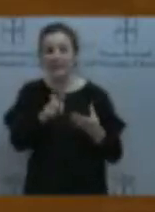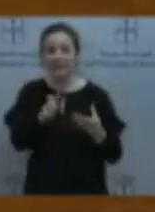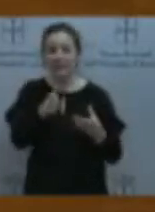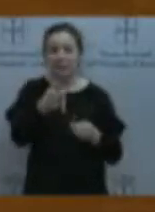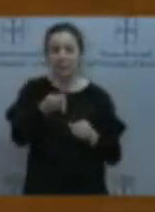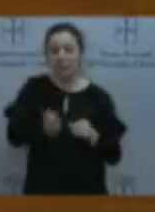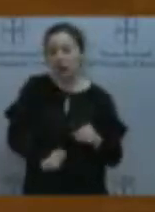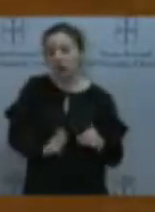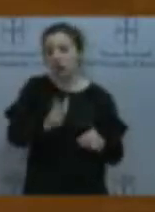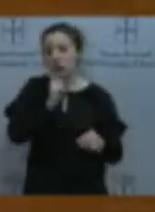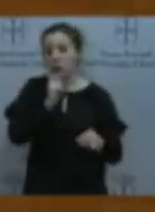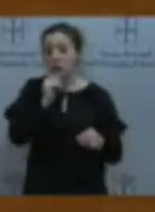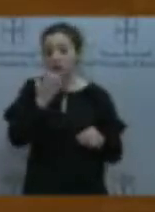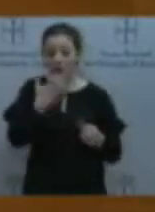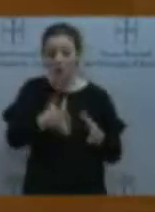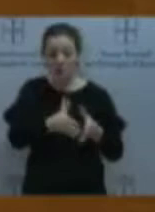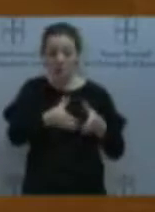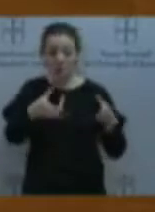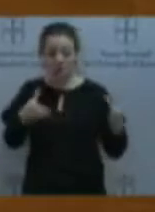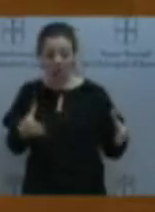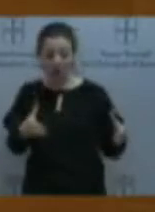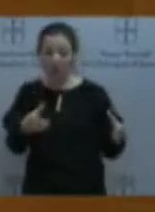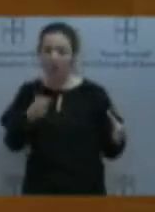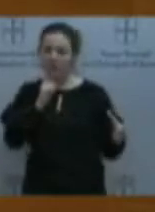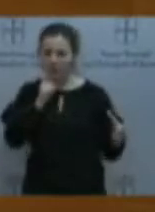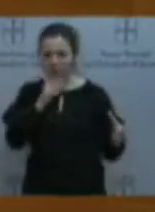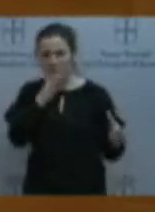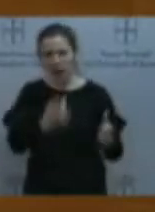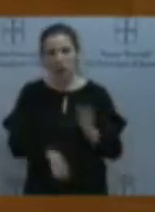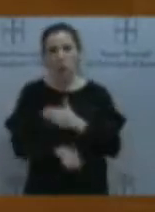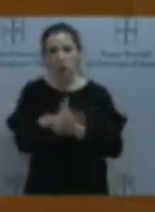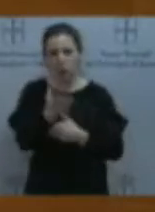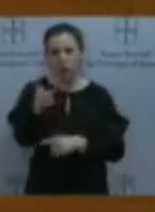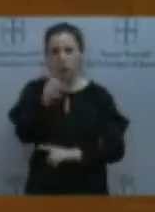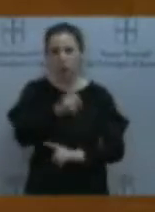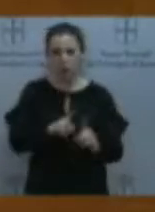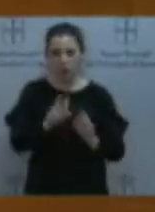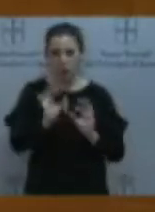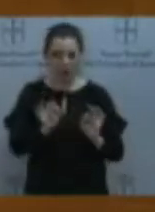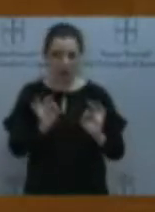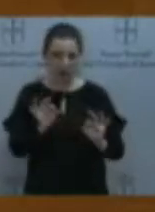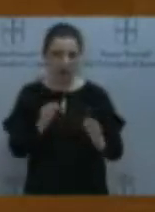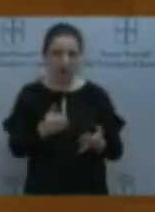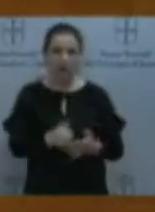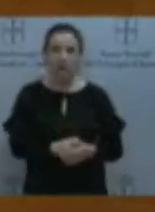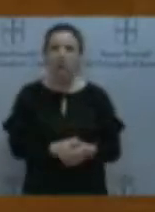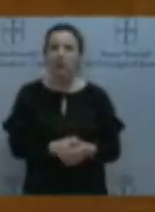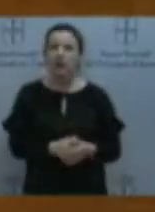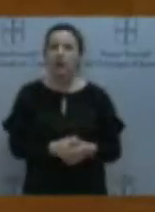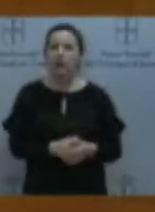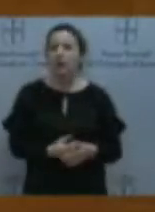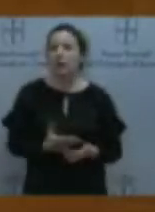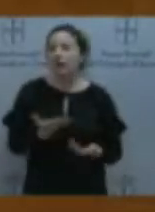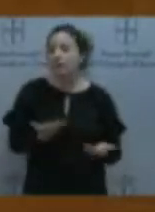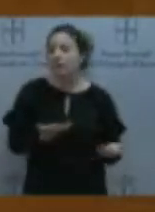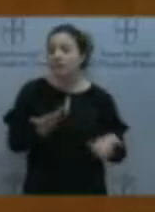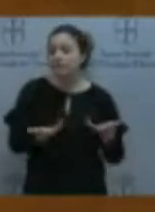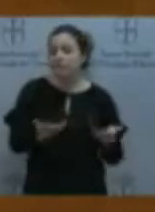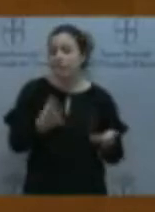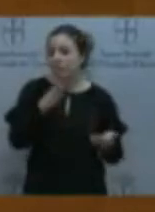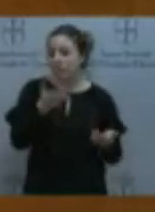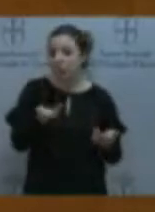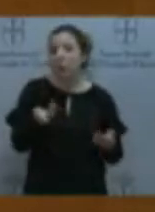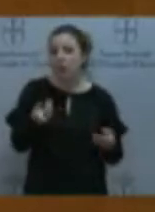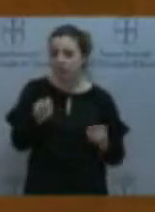ocurrieran estos, que se abrieran estas vías de agua, ¿no? De ir teniendo estos furacos, ya que ya era más